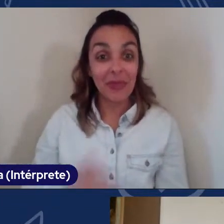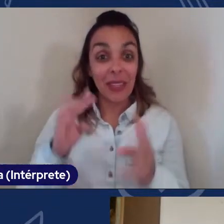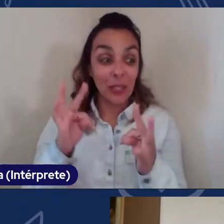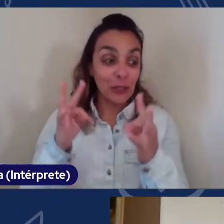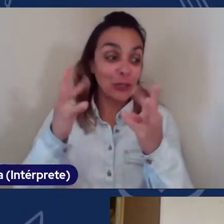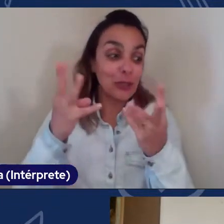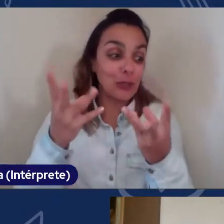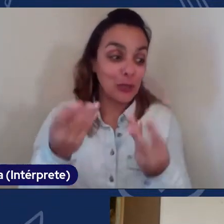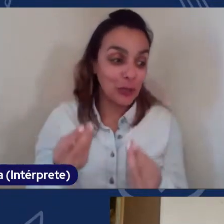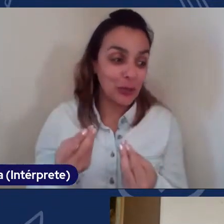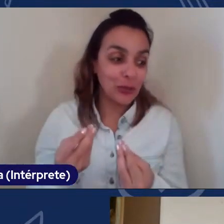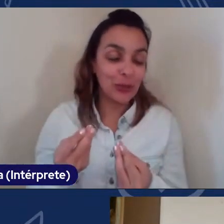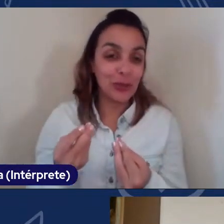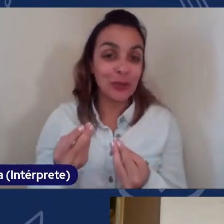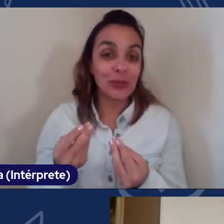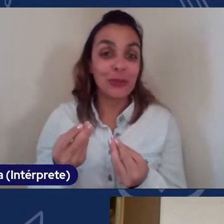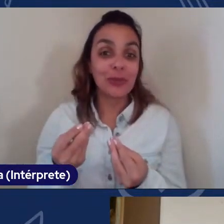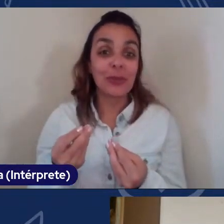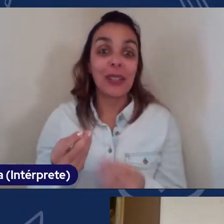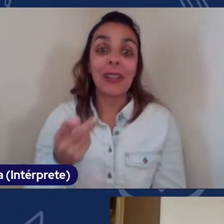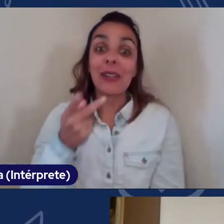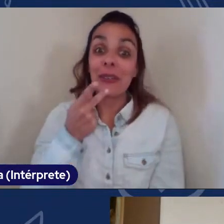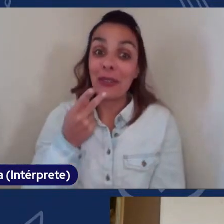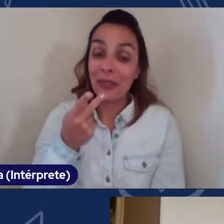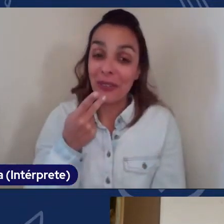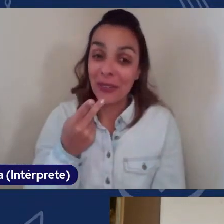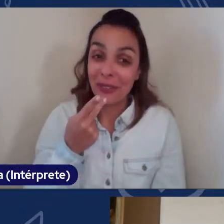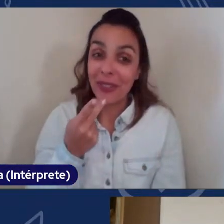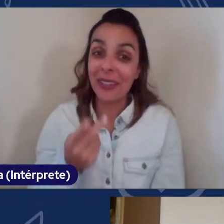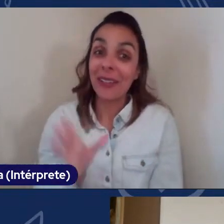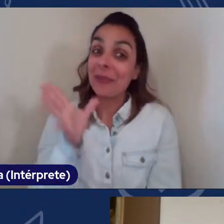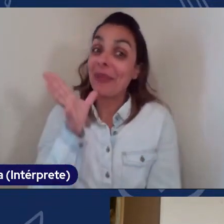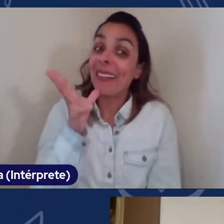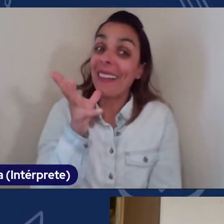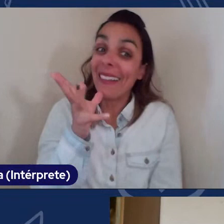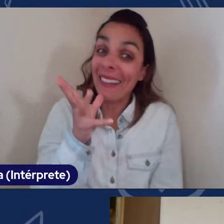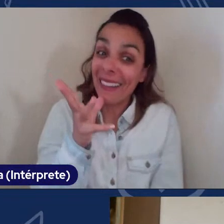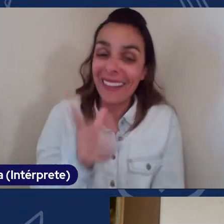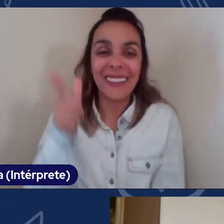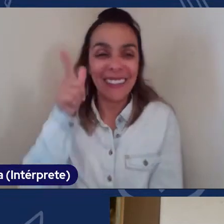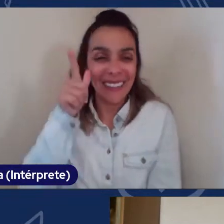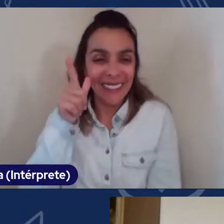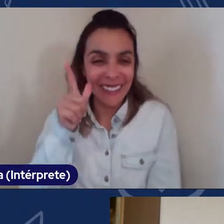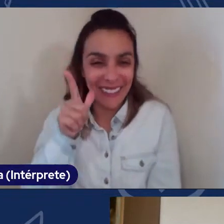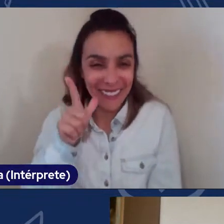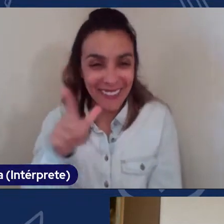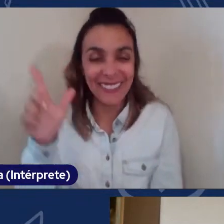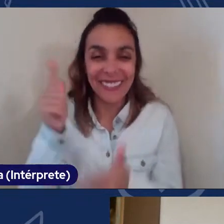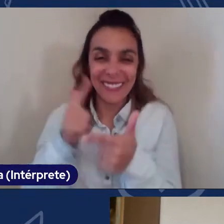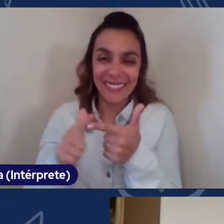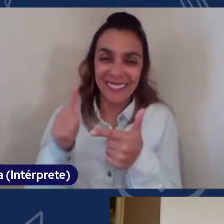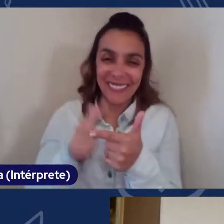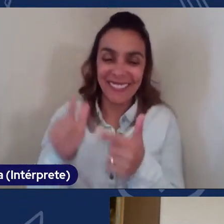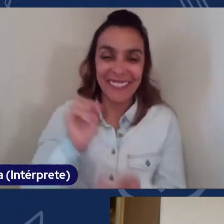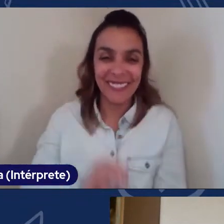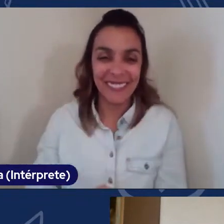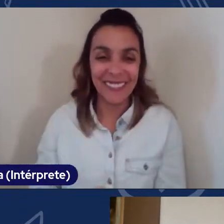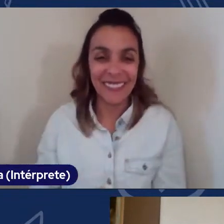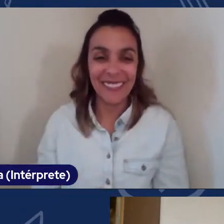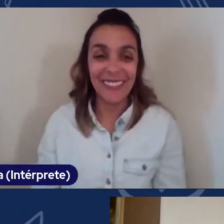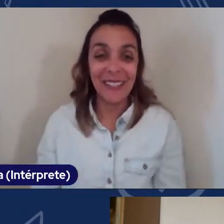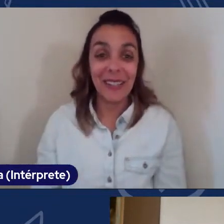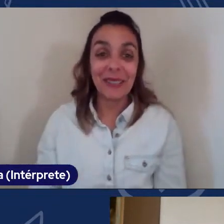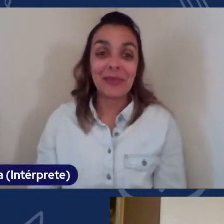maneras, voy a hablar lentamente para que haya menos problemas. Bueno, pues